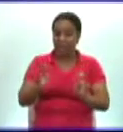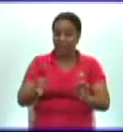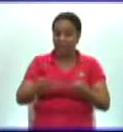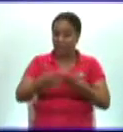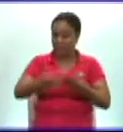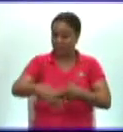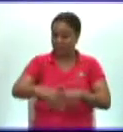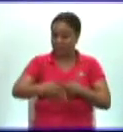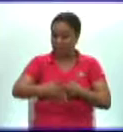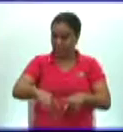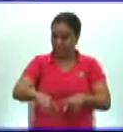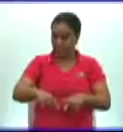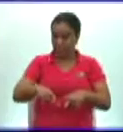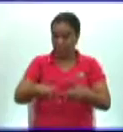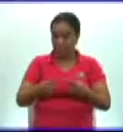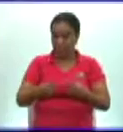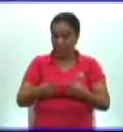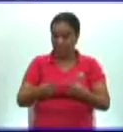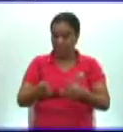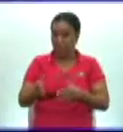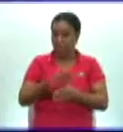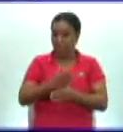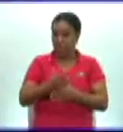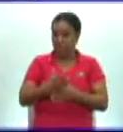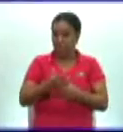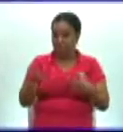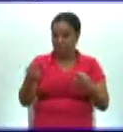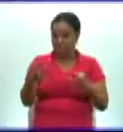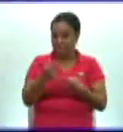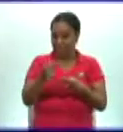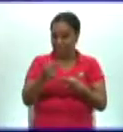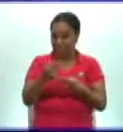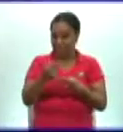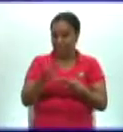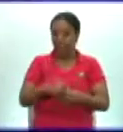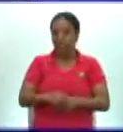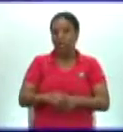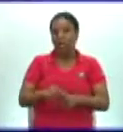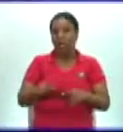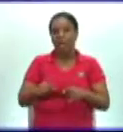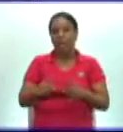dirección, pero en diferentes sentidos. Pero observen,